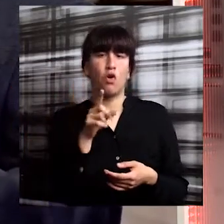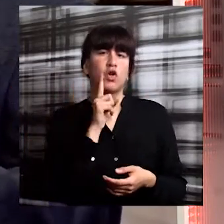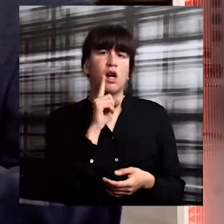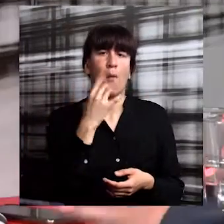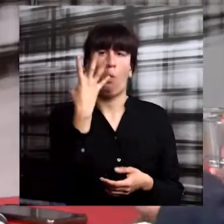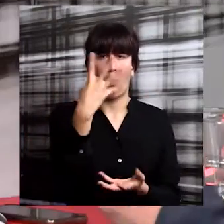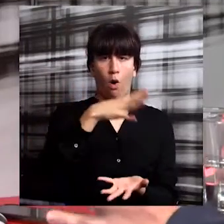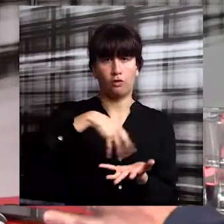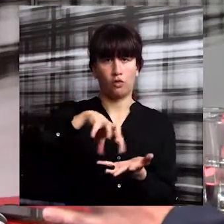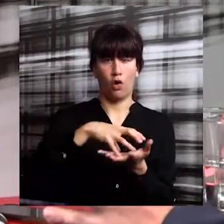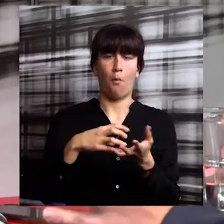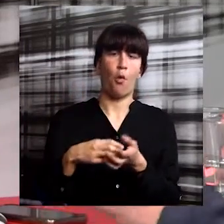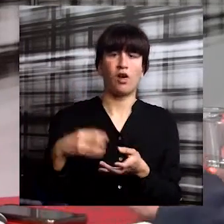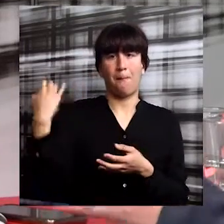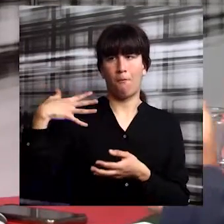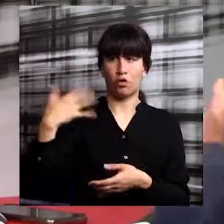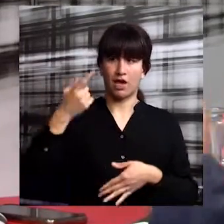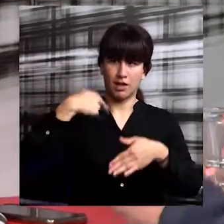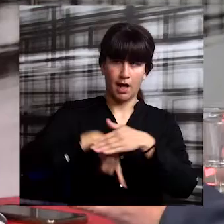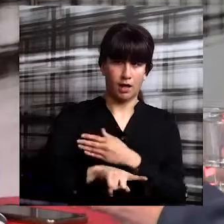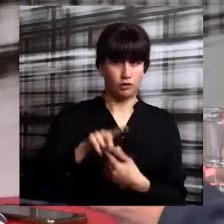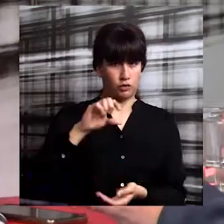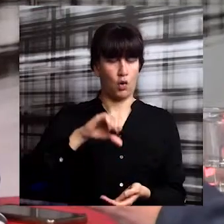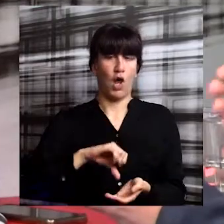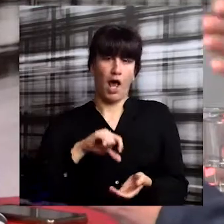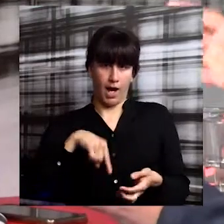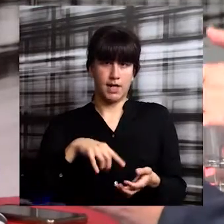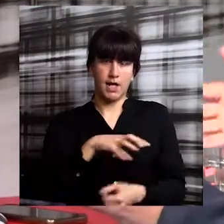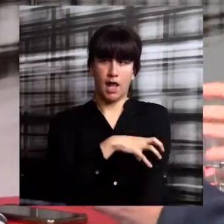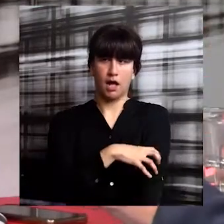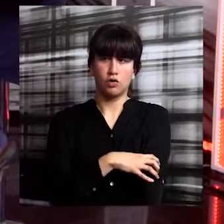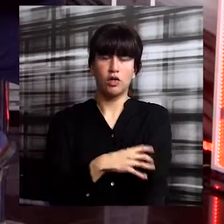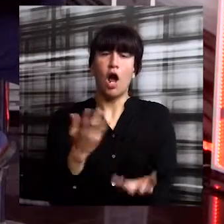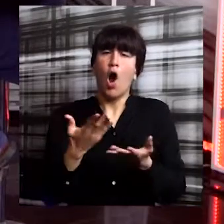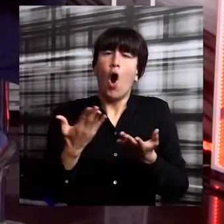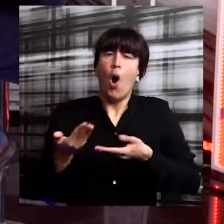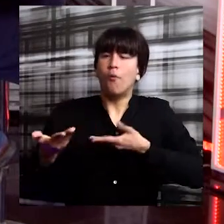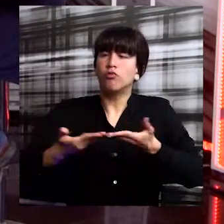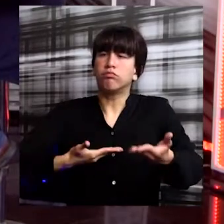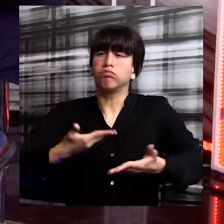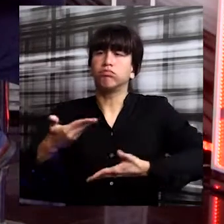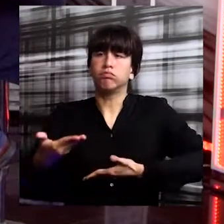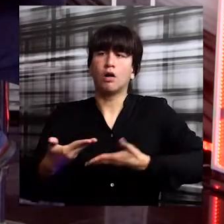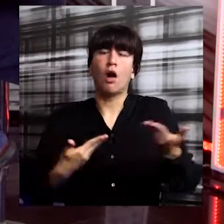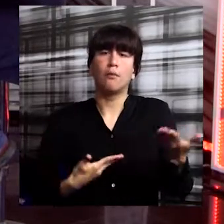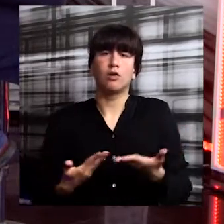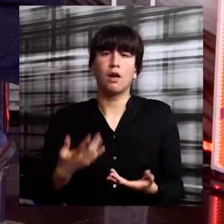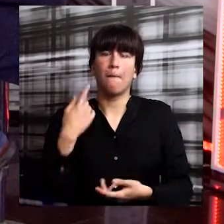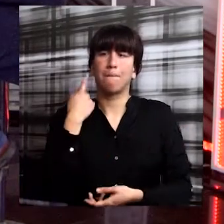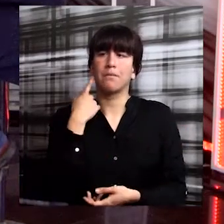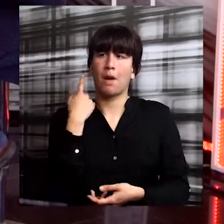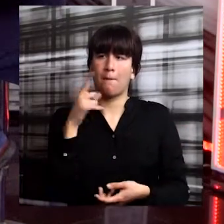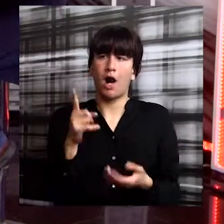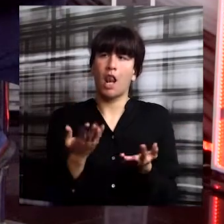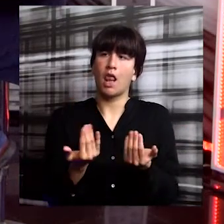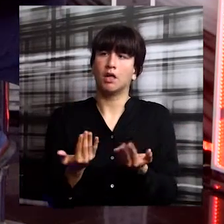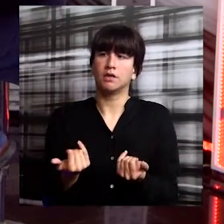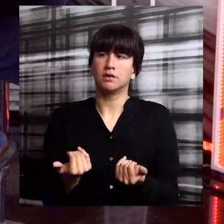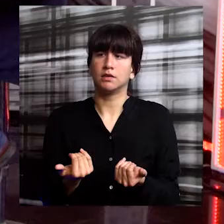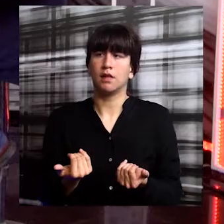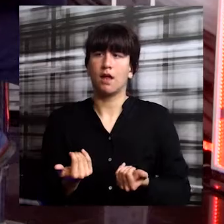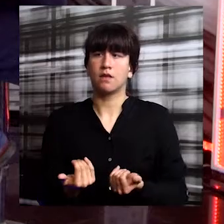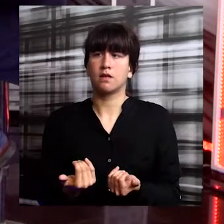comunas importantes dentro de la región de la Andamiaje? Casablanca también es grande. Casablanca, o sea, ¿cómo se compatibiliza para un diputado las